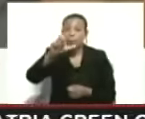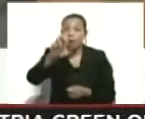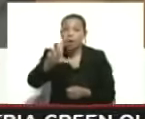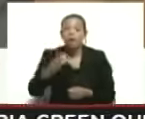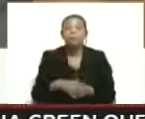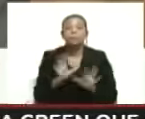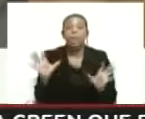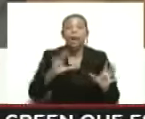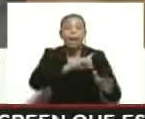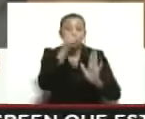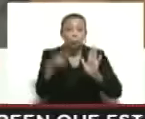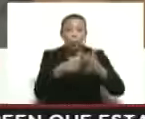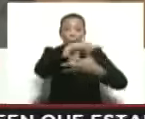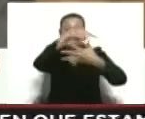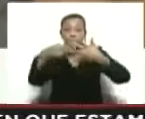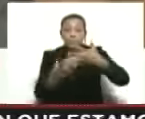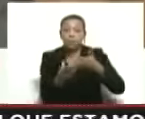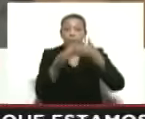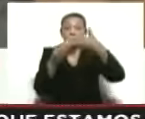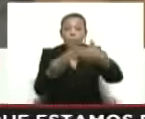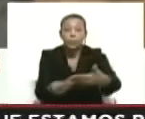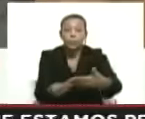todo, presidente.